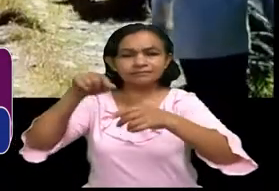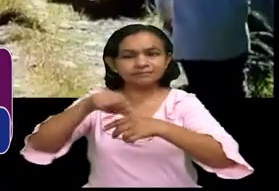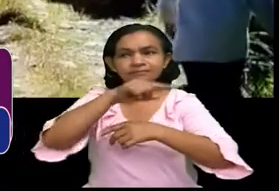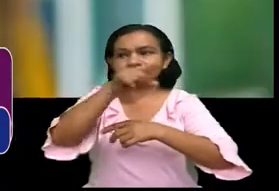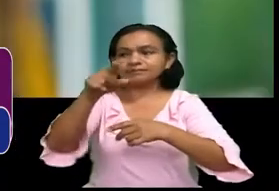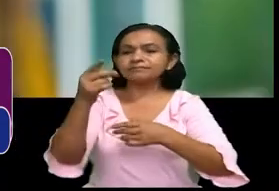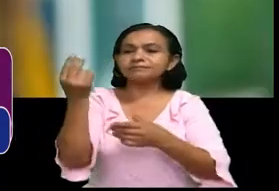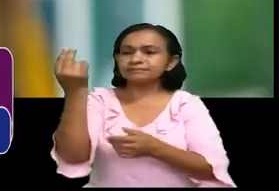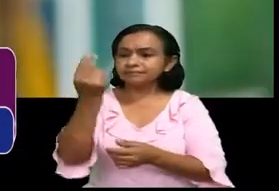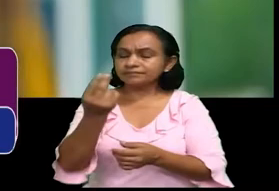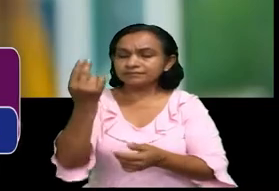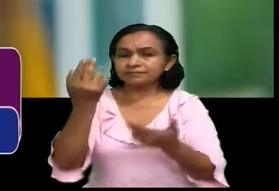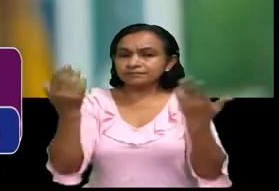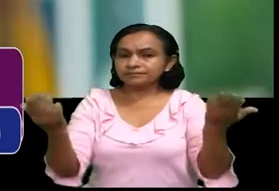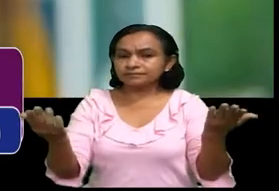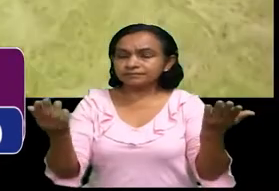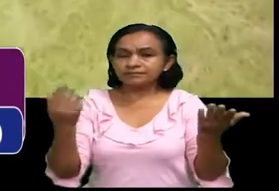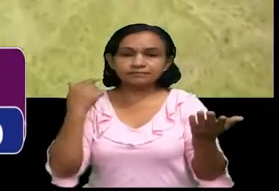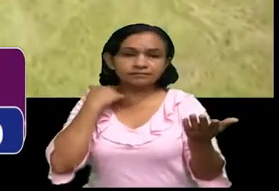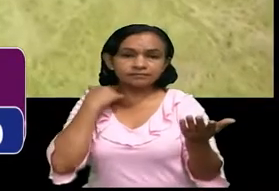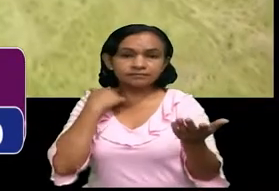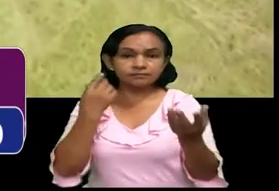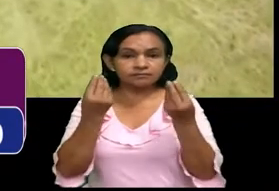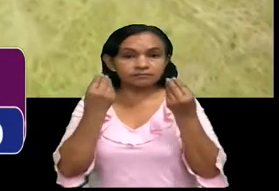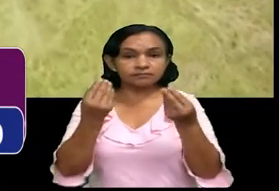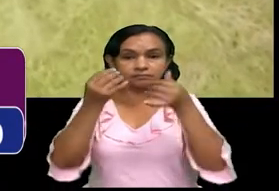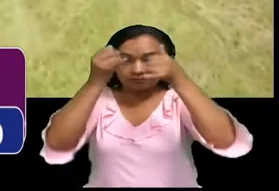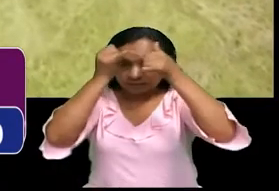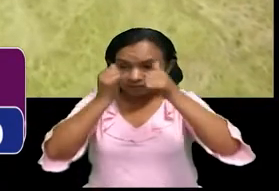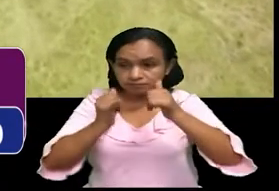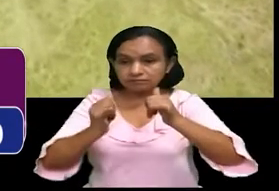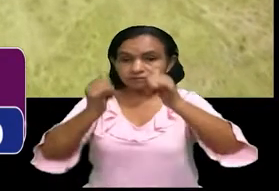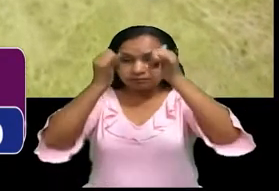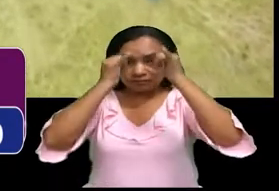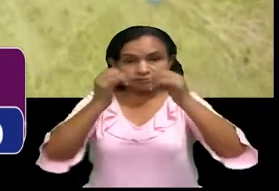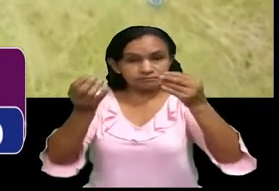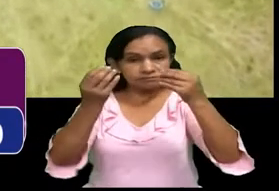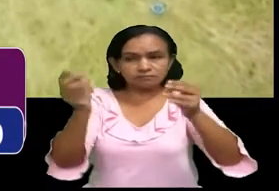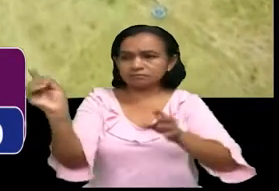cierto que no siempre son grandes productores